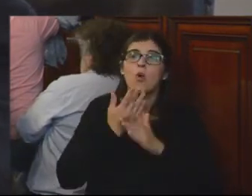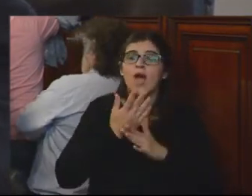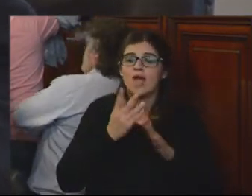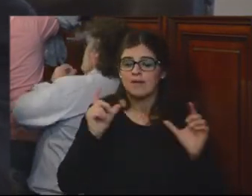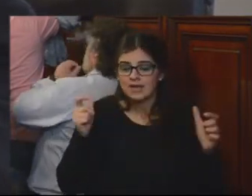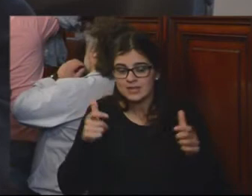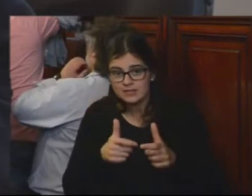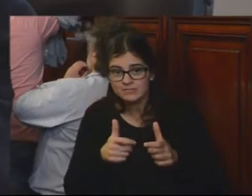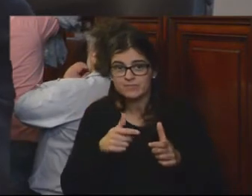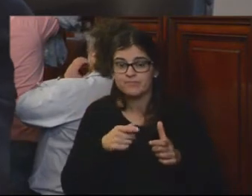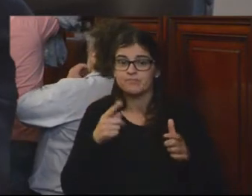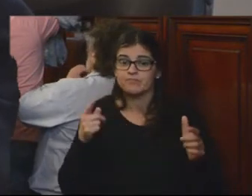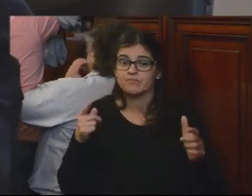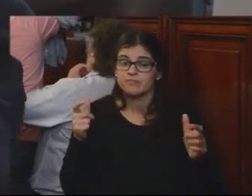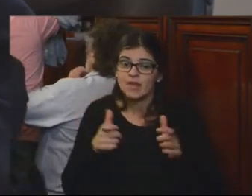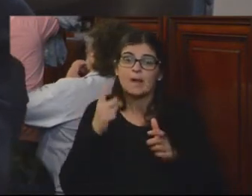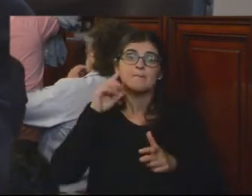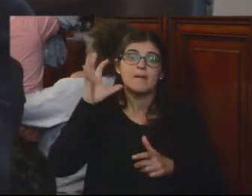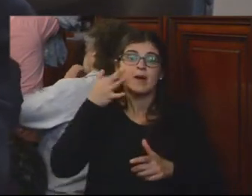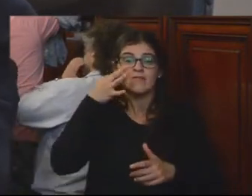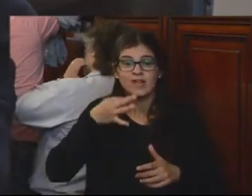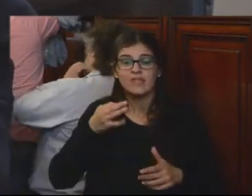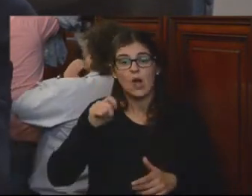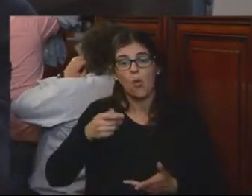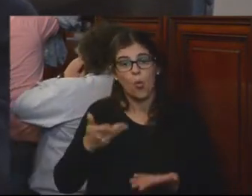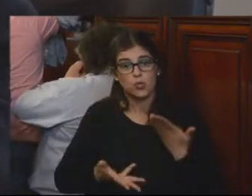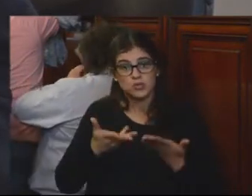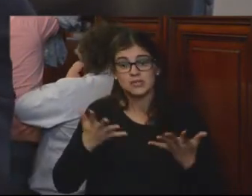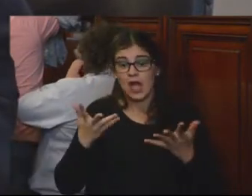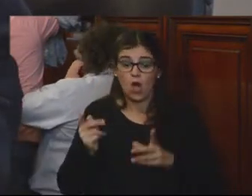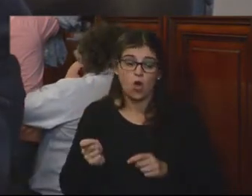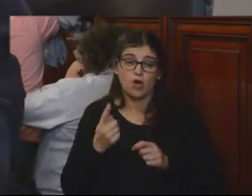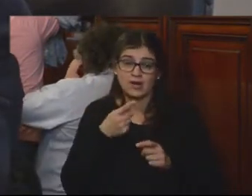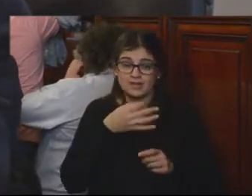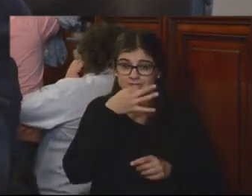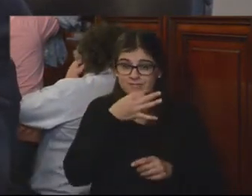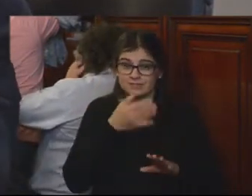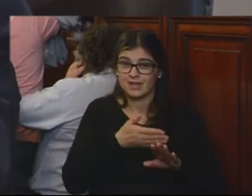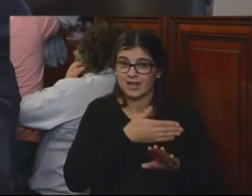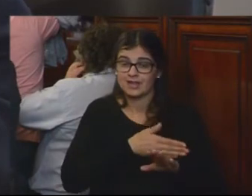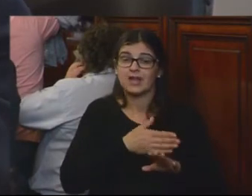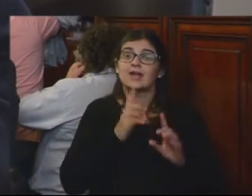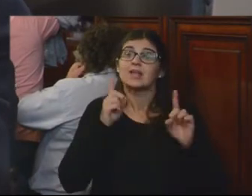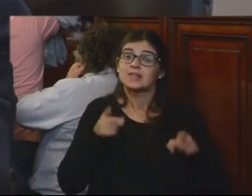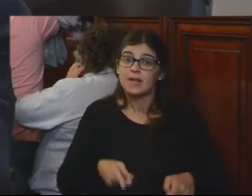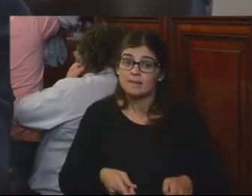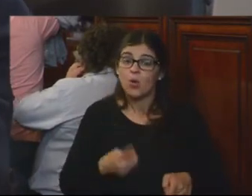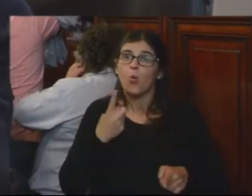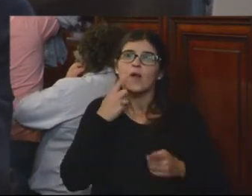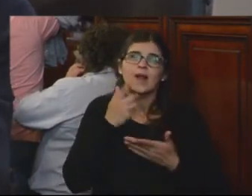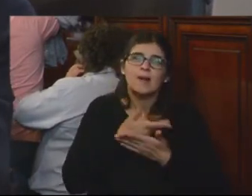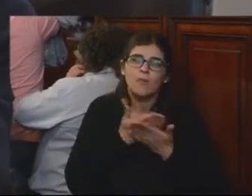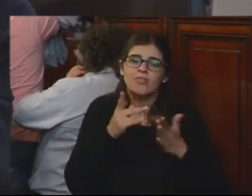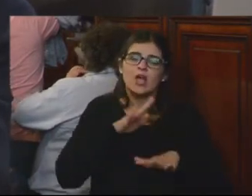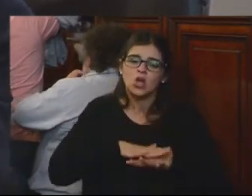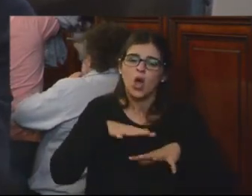esta unidad de memoria verdad y justicia y al haberse encargado a paulo es también signo de este